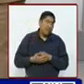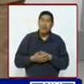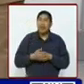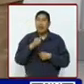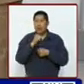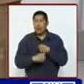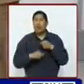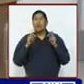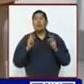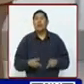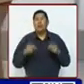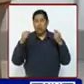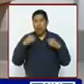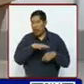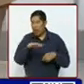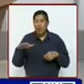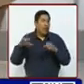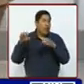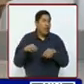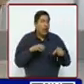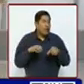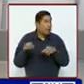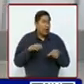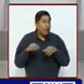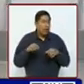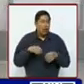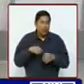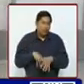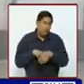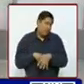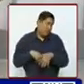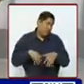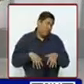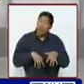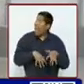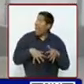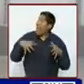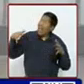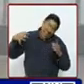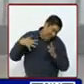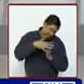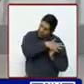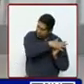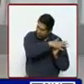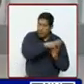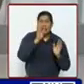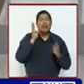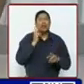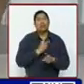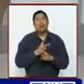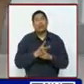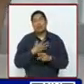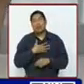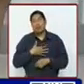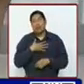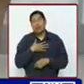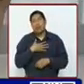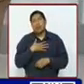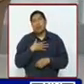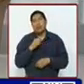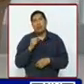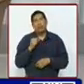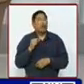Mientras heridos. Mientras la gente se encontraba allí practicando para el carnaval. Sí, fue terrible aquello. Sí. Un poquito más de responsabilidad, no digo un